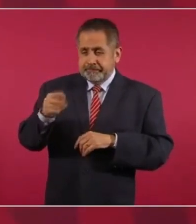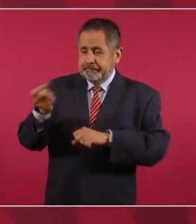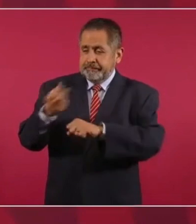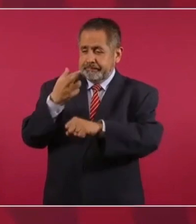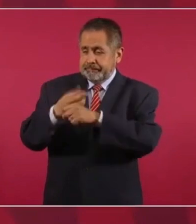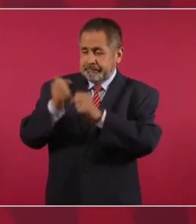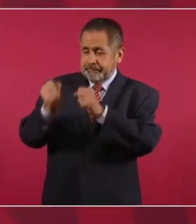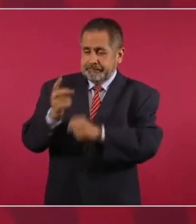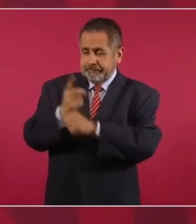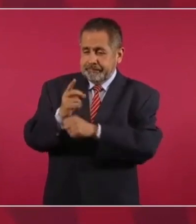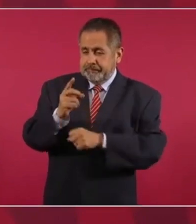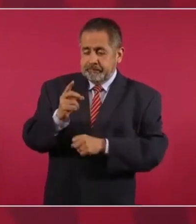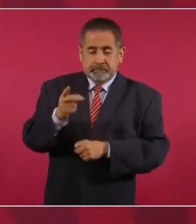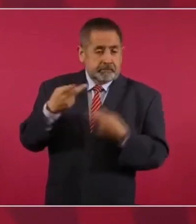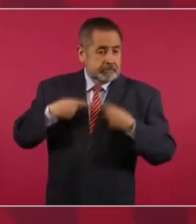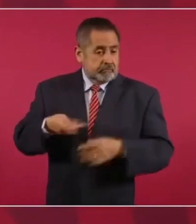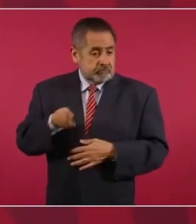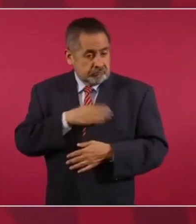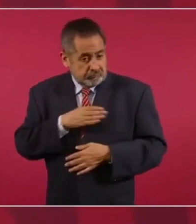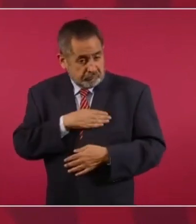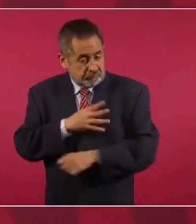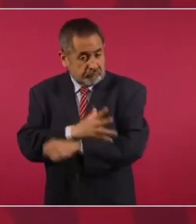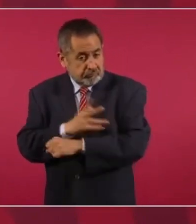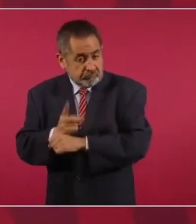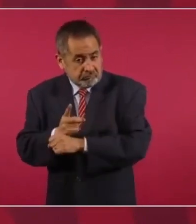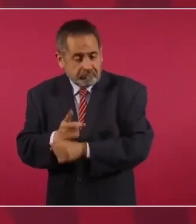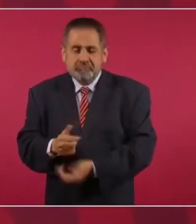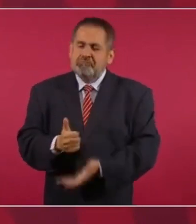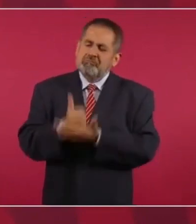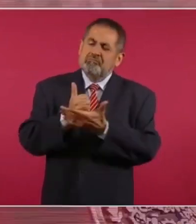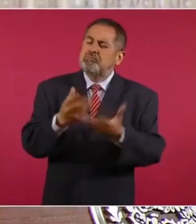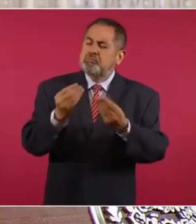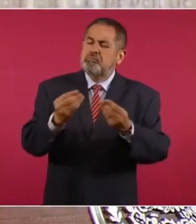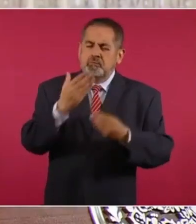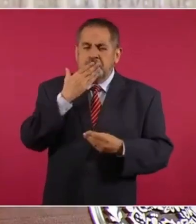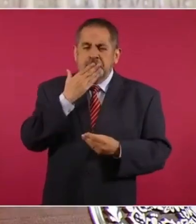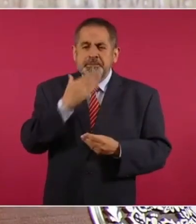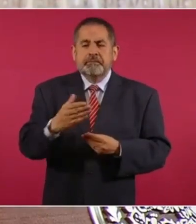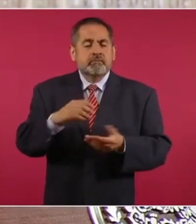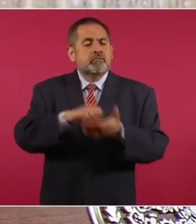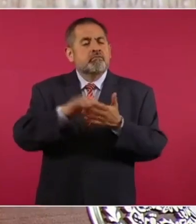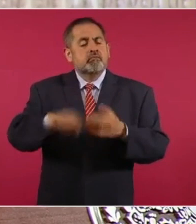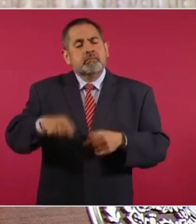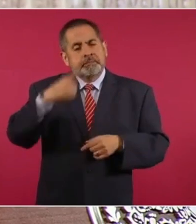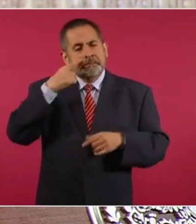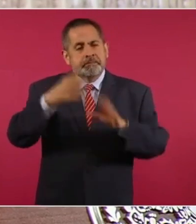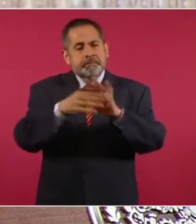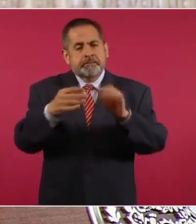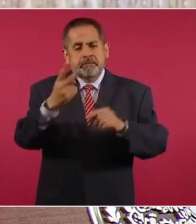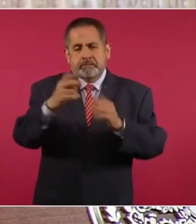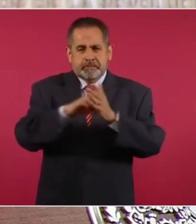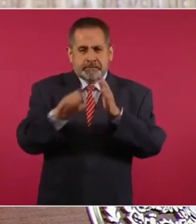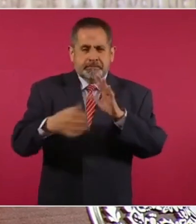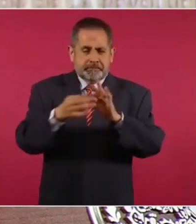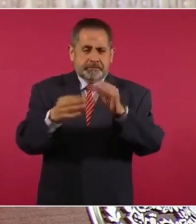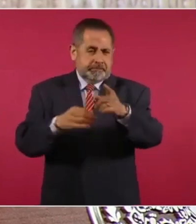Pública, se ayuda mucho. Le voy a poner un ejemplo. Dos.